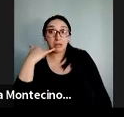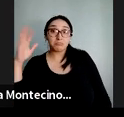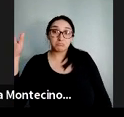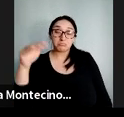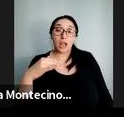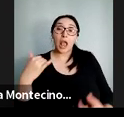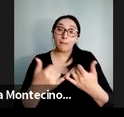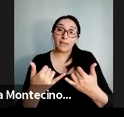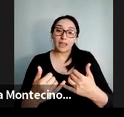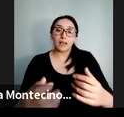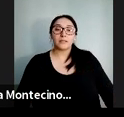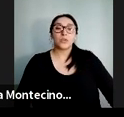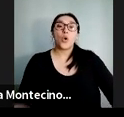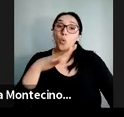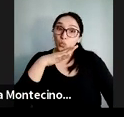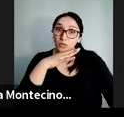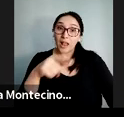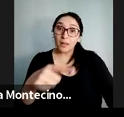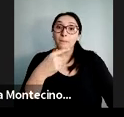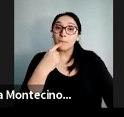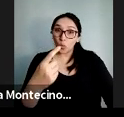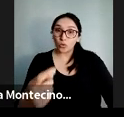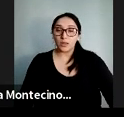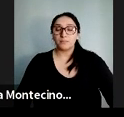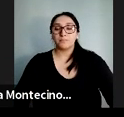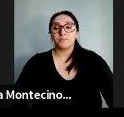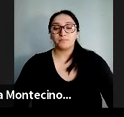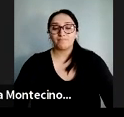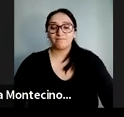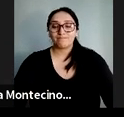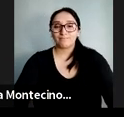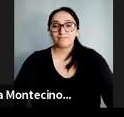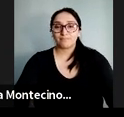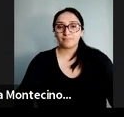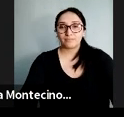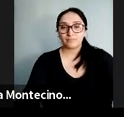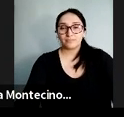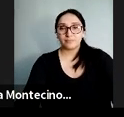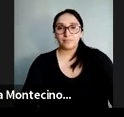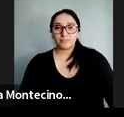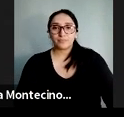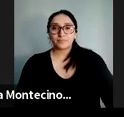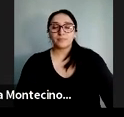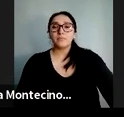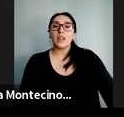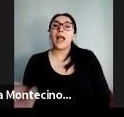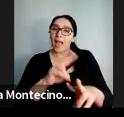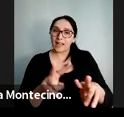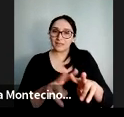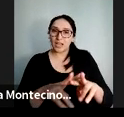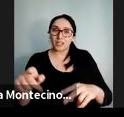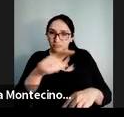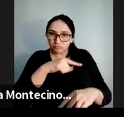y usar alguna de estas preguntas o plantearnos otras para poder crear un manifiesto escrito sobre cómo queremos habitar estos